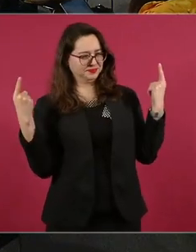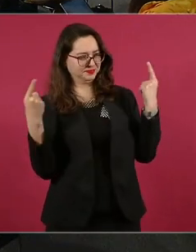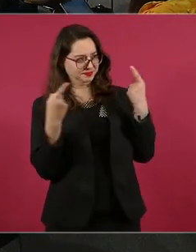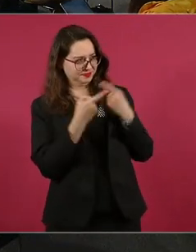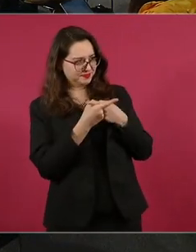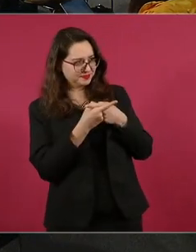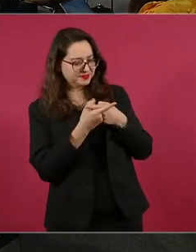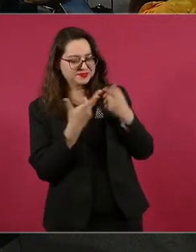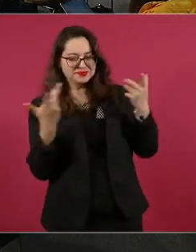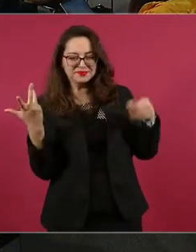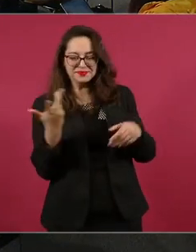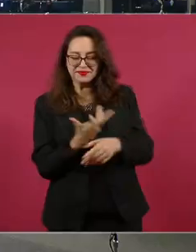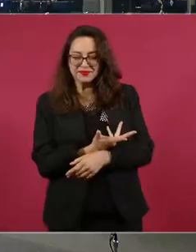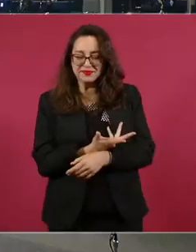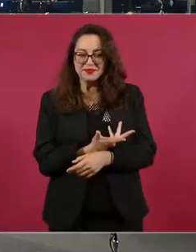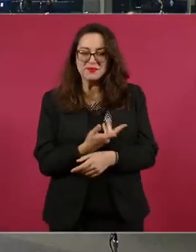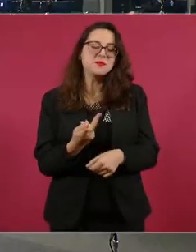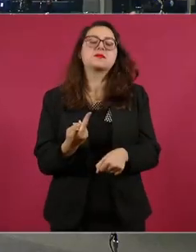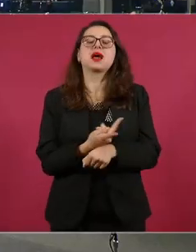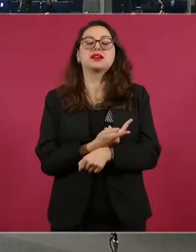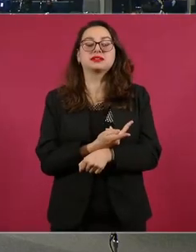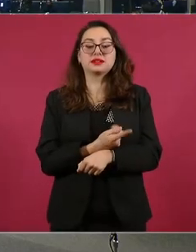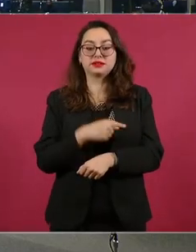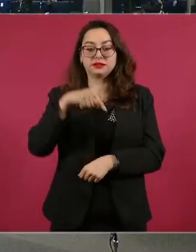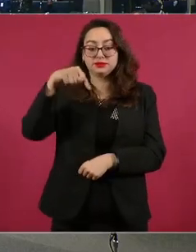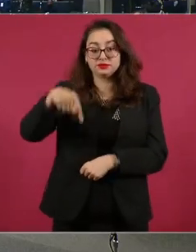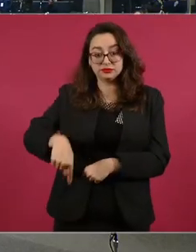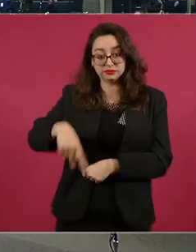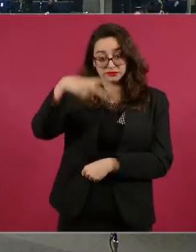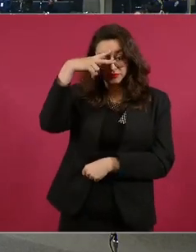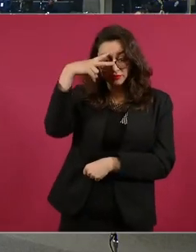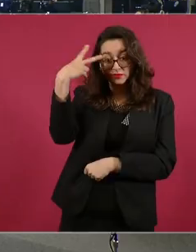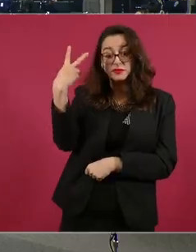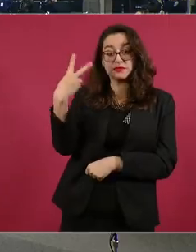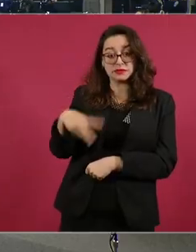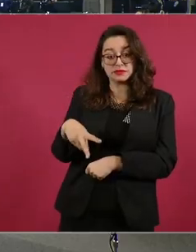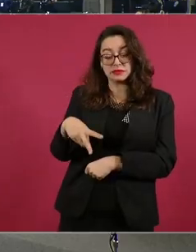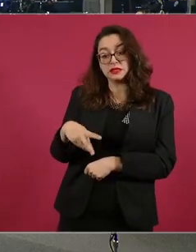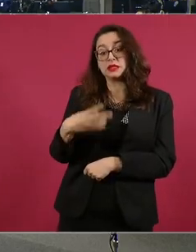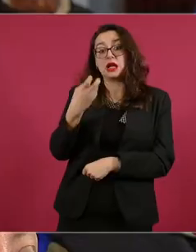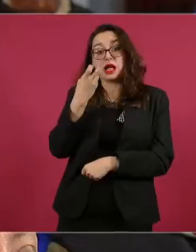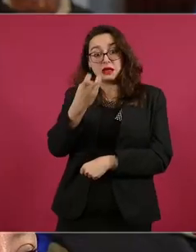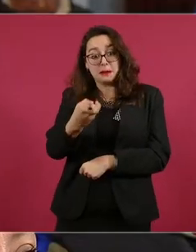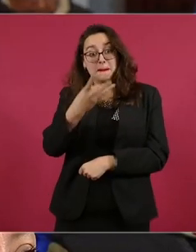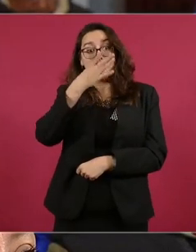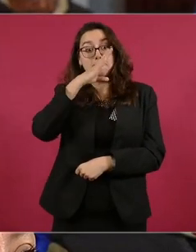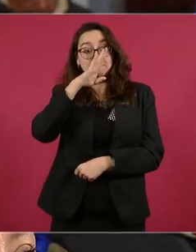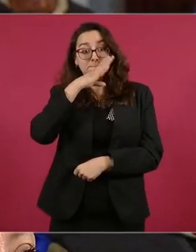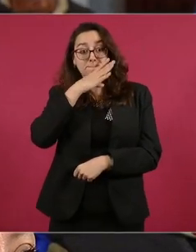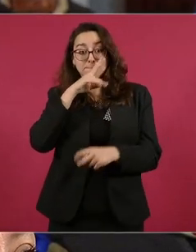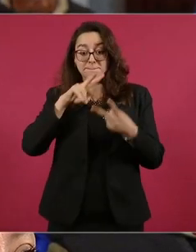su población, y aquí en México, que está ya prohibido